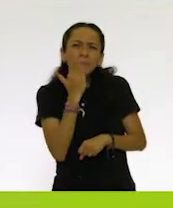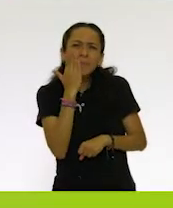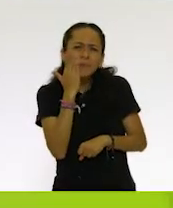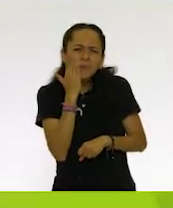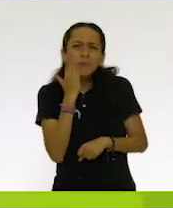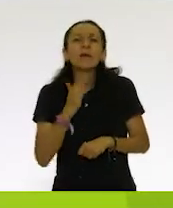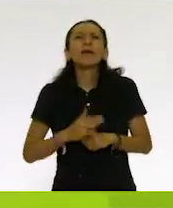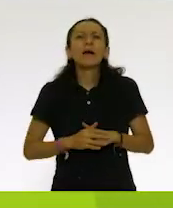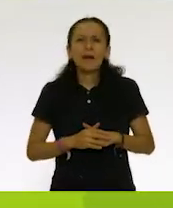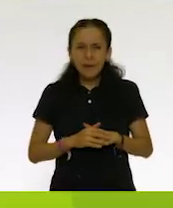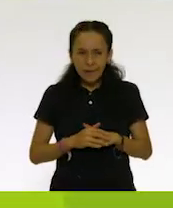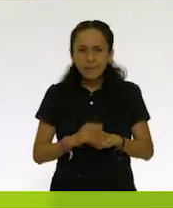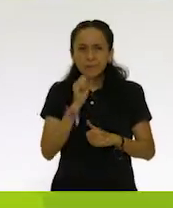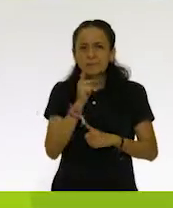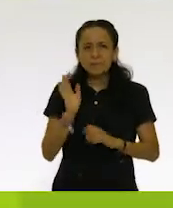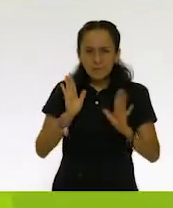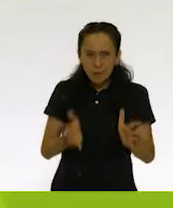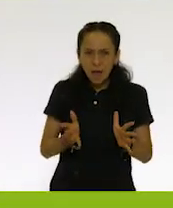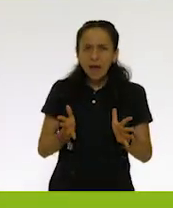puso